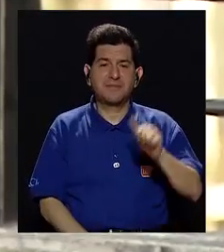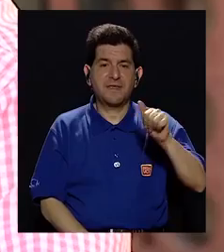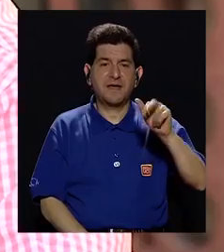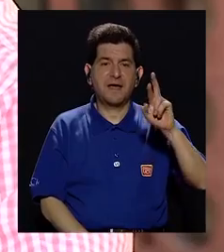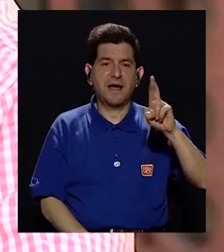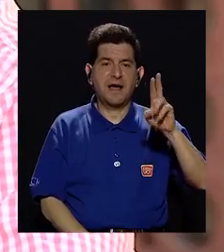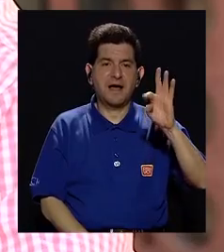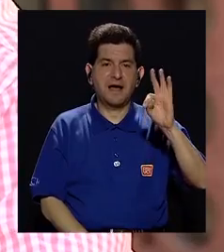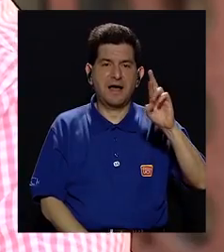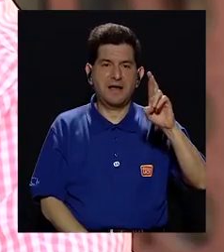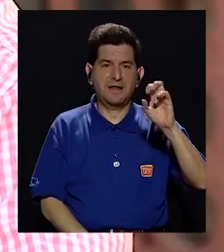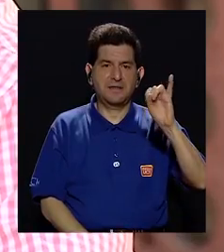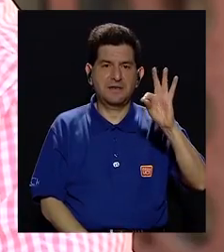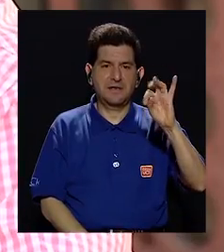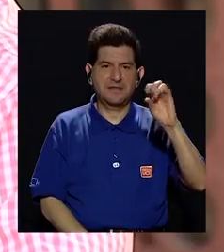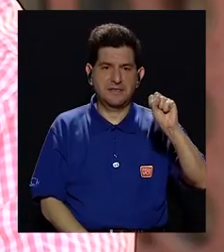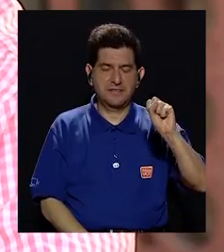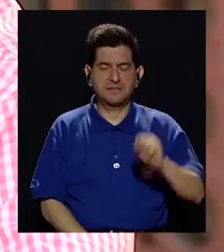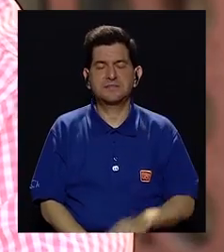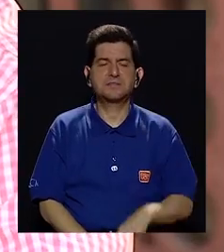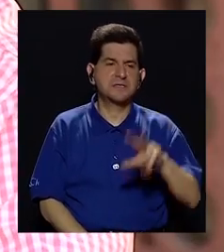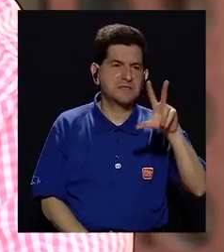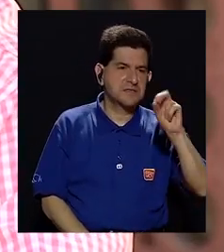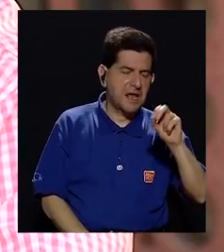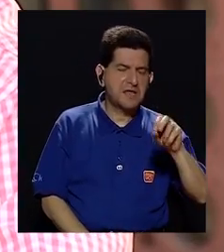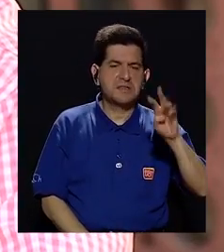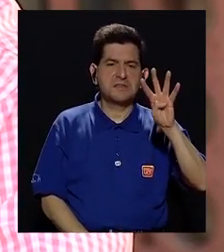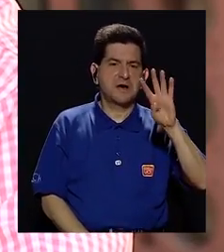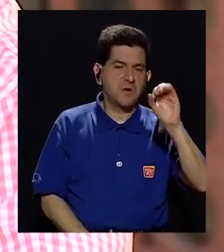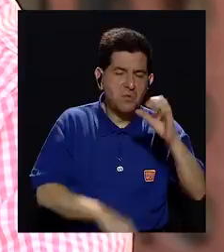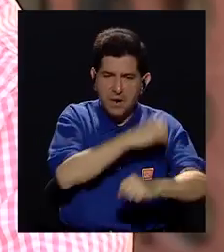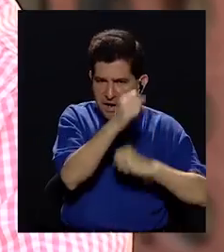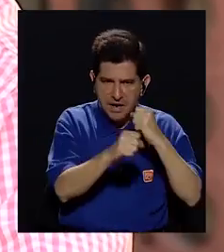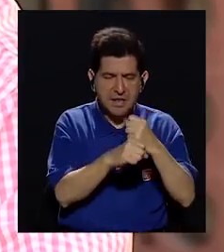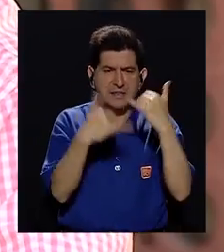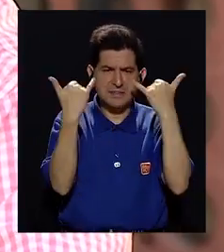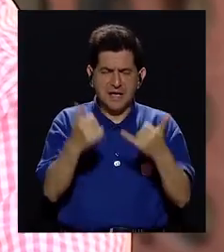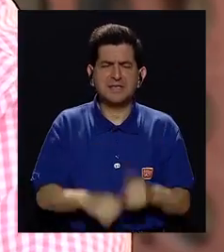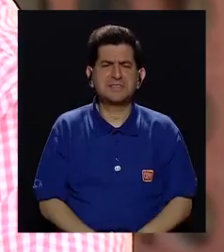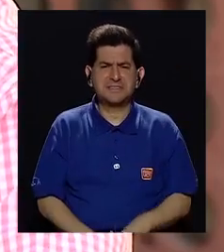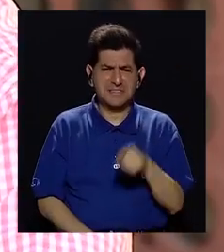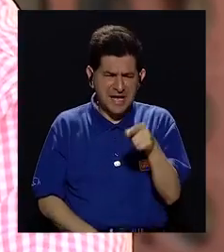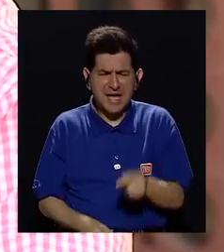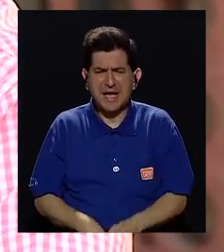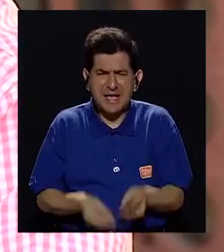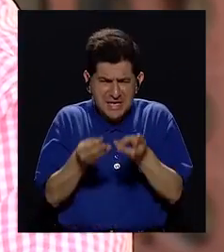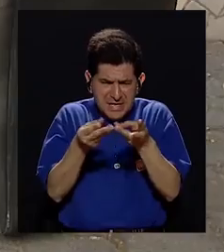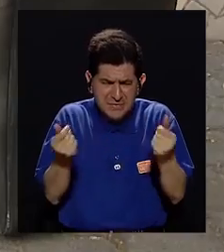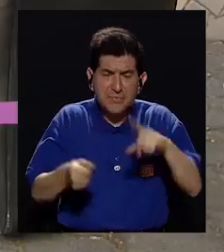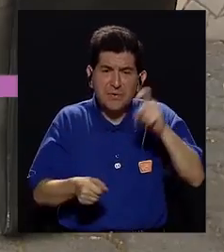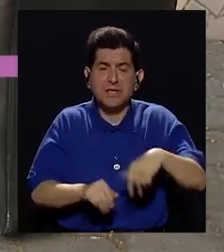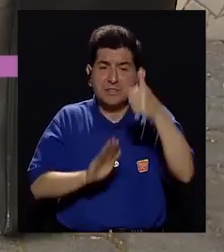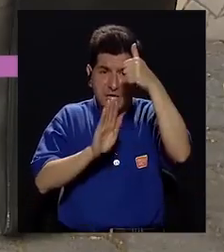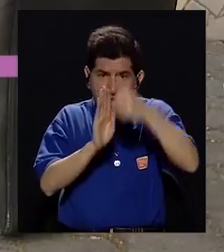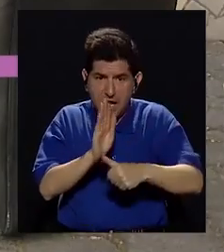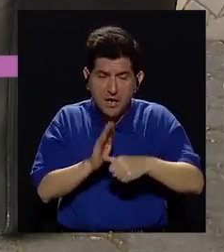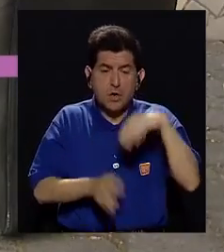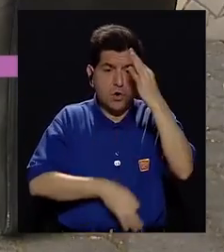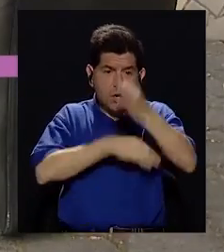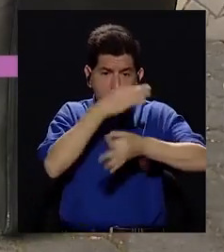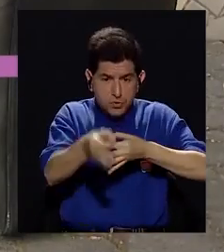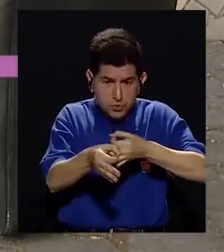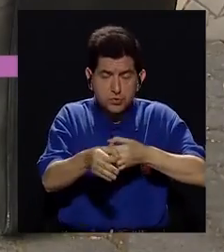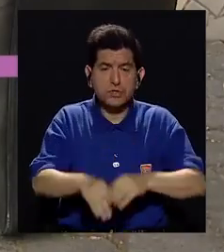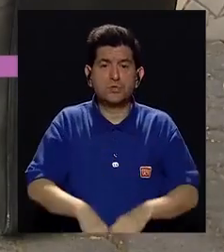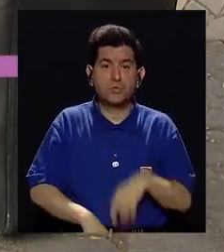reumatoide. Y eso sí lo veíamos a los 40 años, a los 30 años, ya con desgaste de la rodilla suficiente para tener que operarlos y cambiarle la